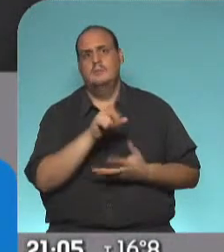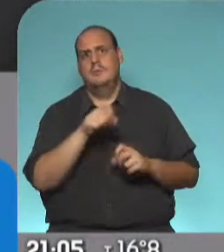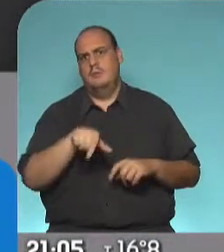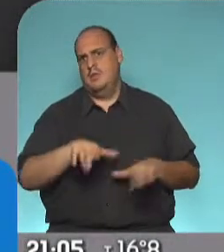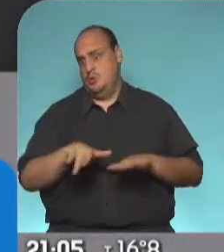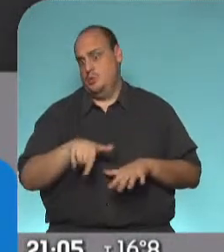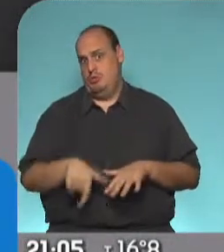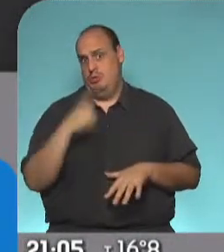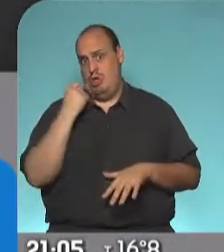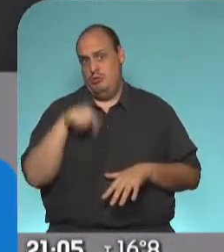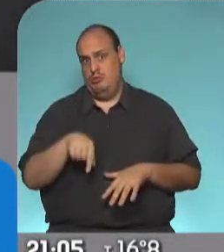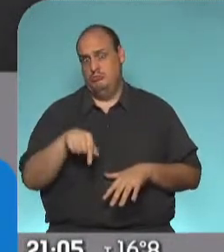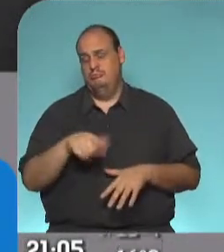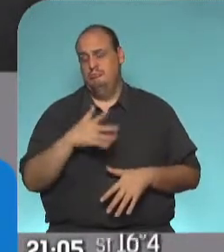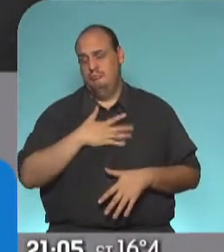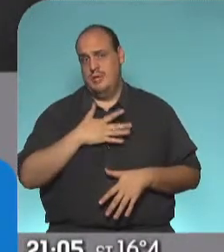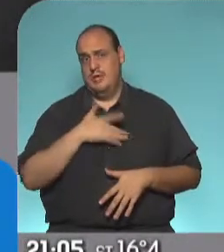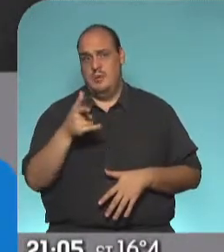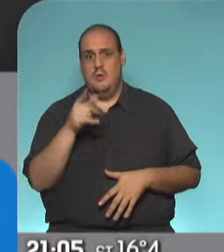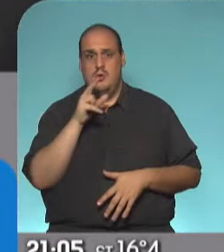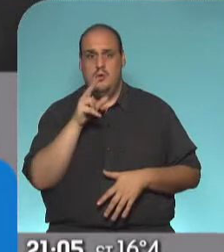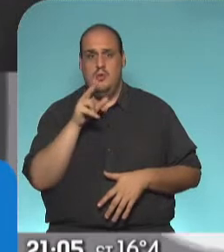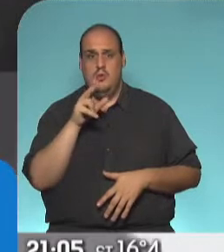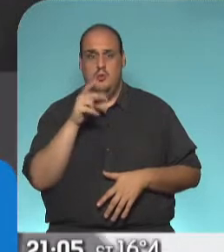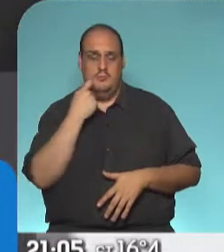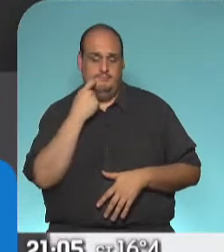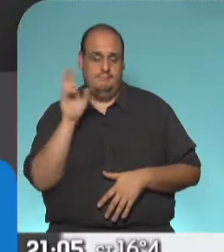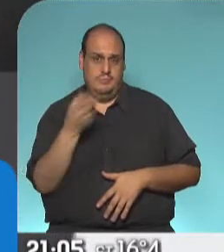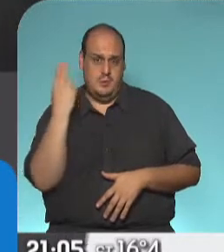hoy, lamentablemente el fallecimiento de uno de nuestros asistidos,